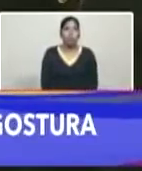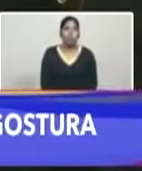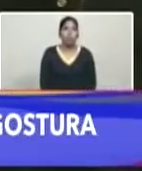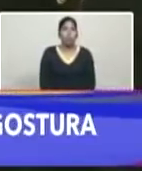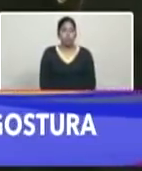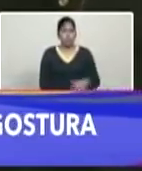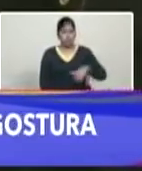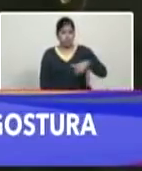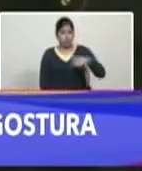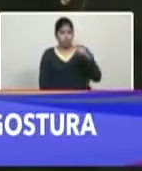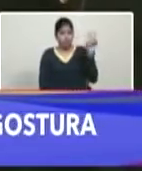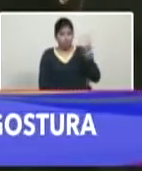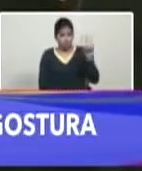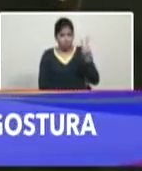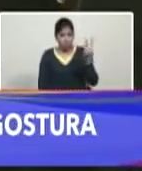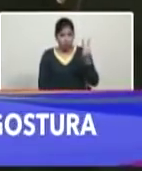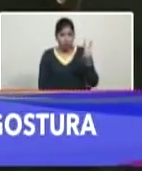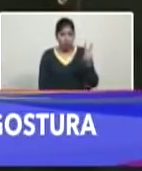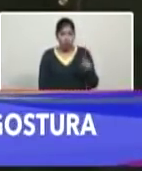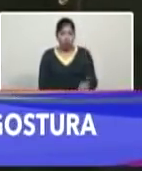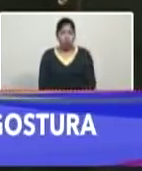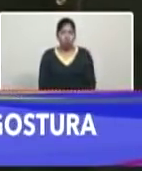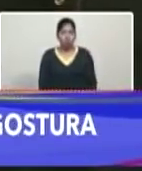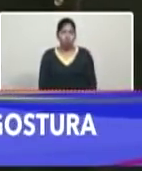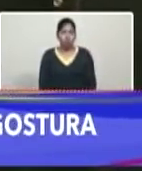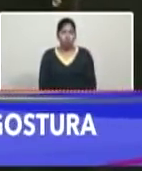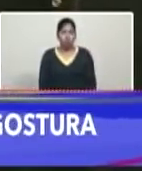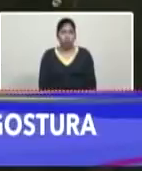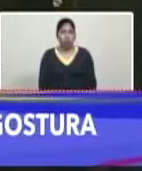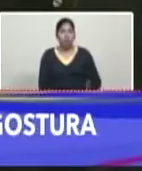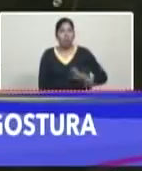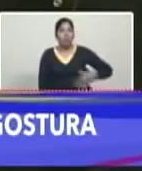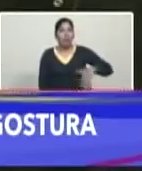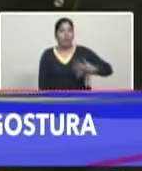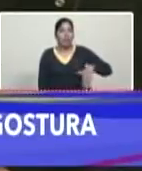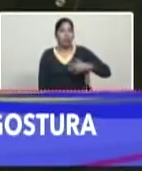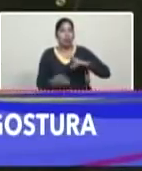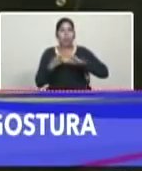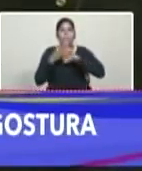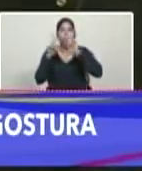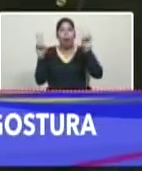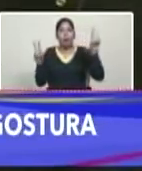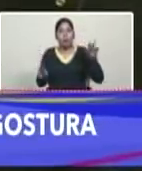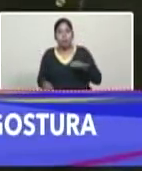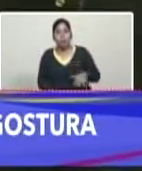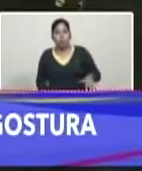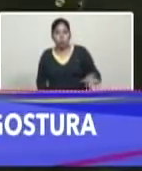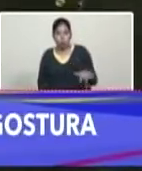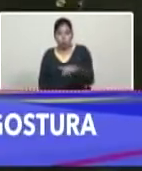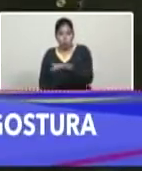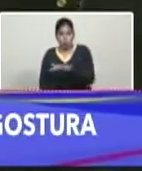Venezuela se está jugando su derecho a la paz.